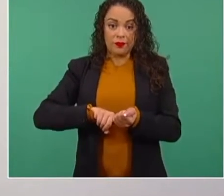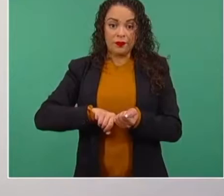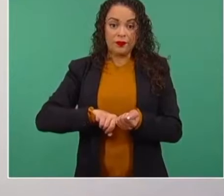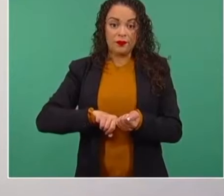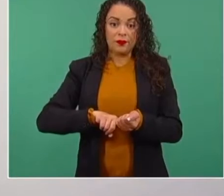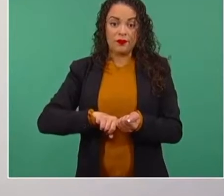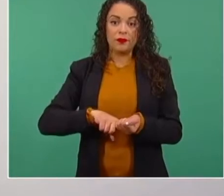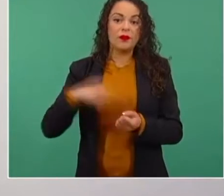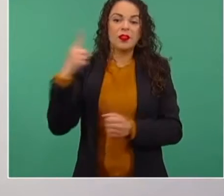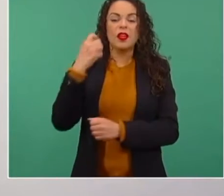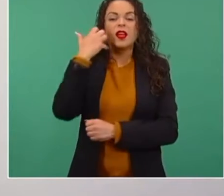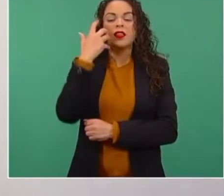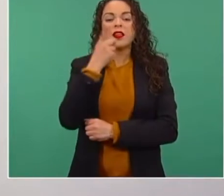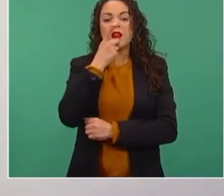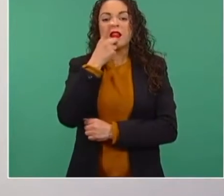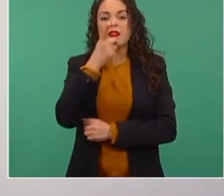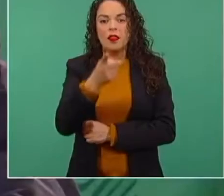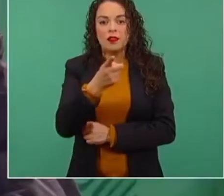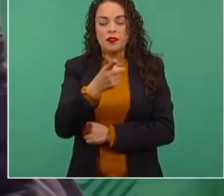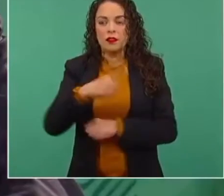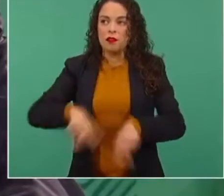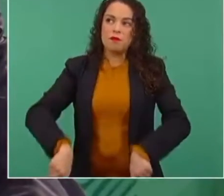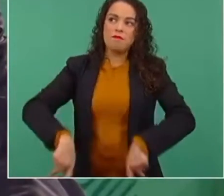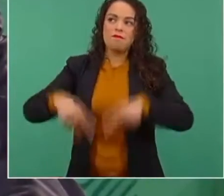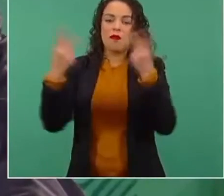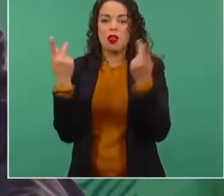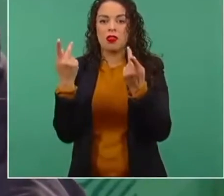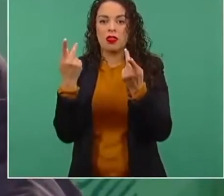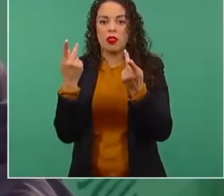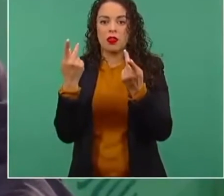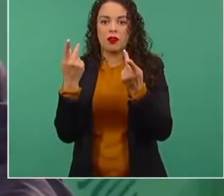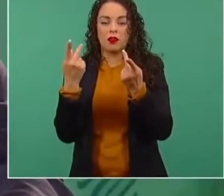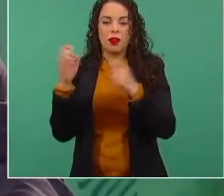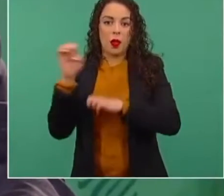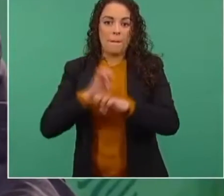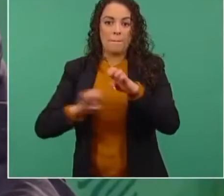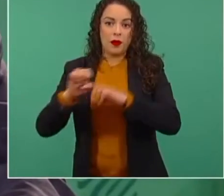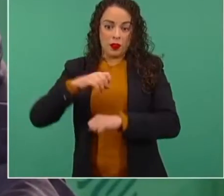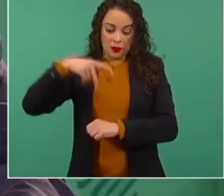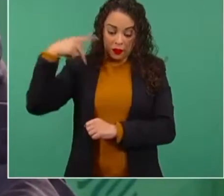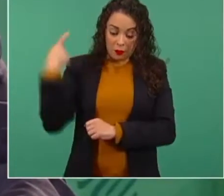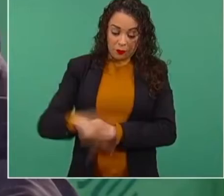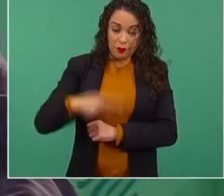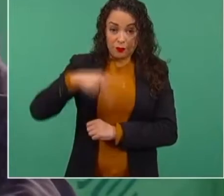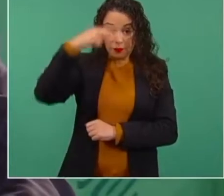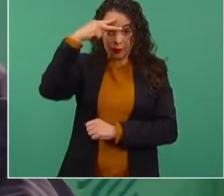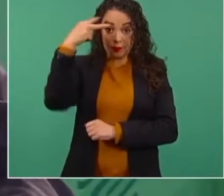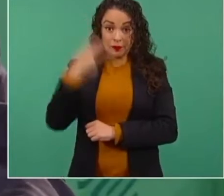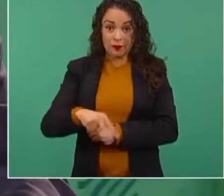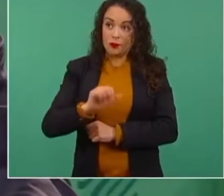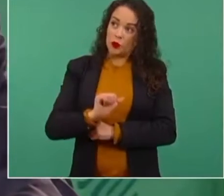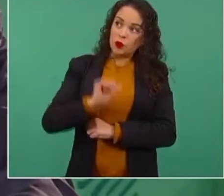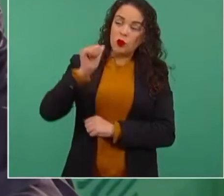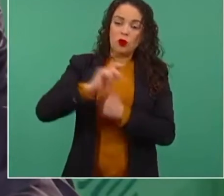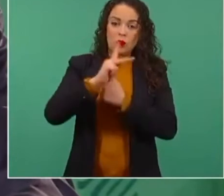significaba, qué representaba la privatización de una empresa pública. No se